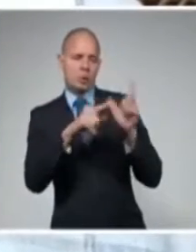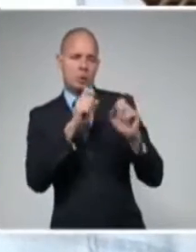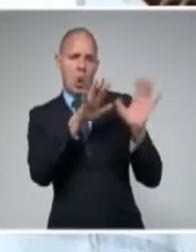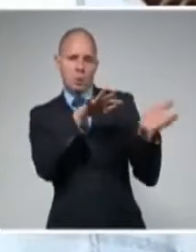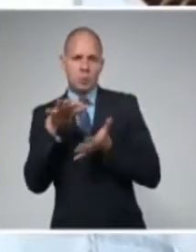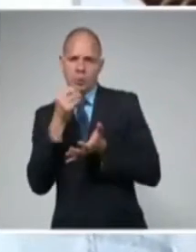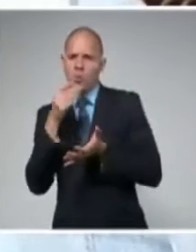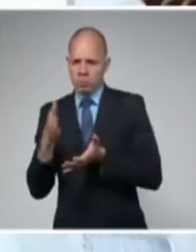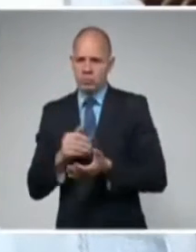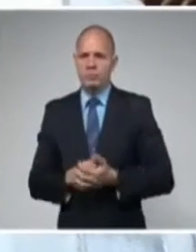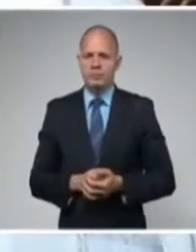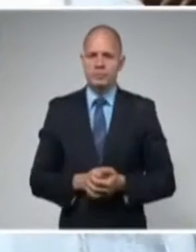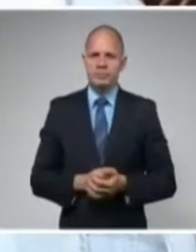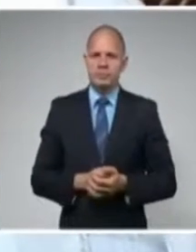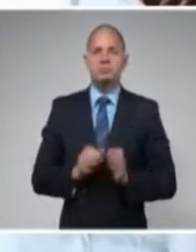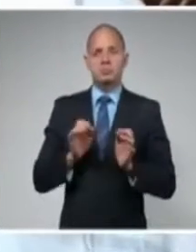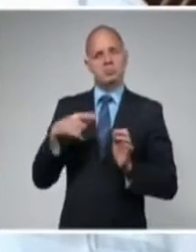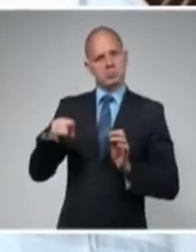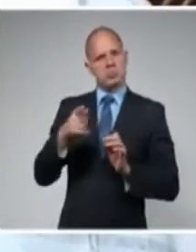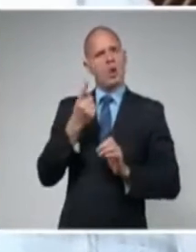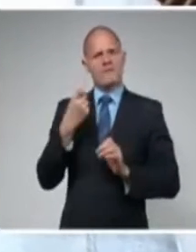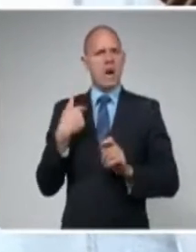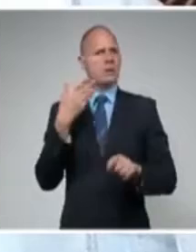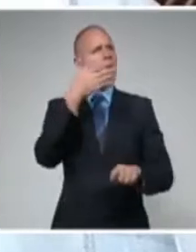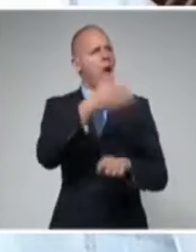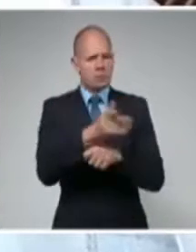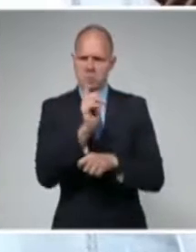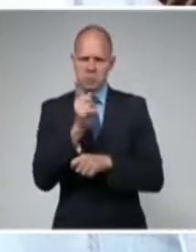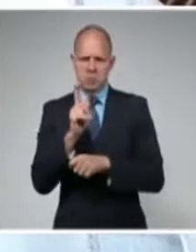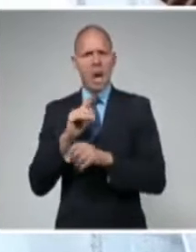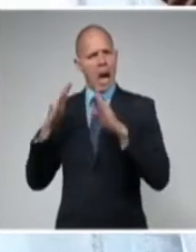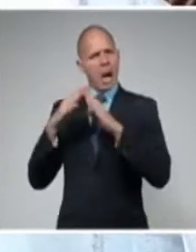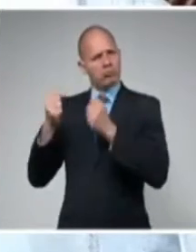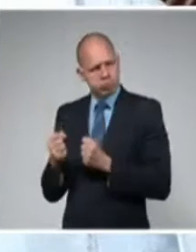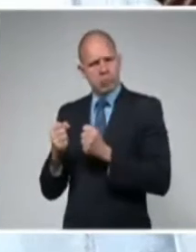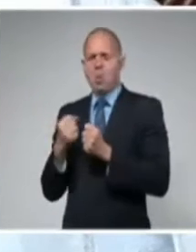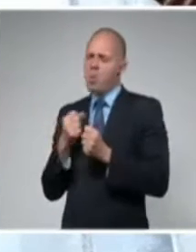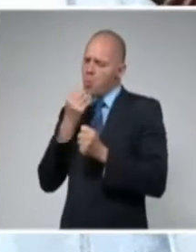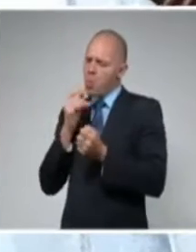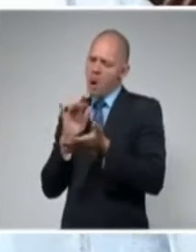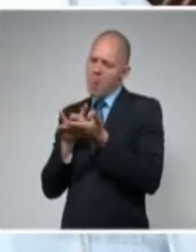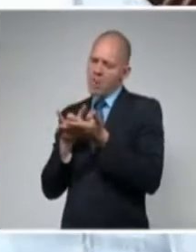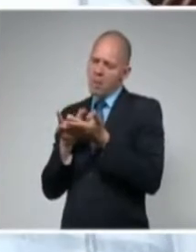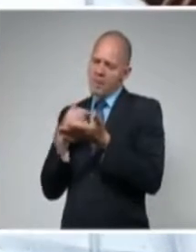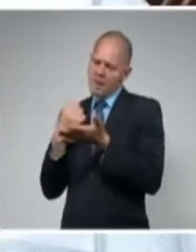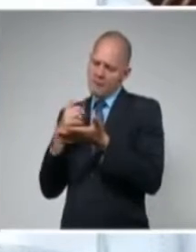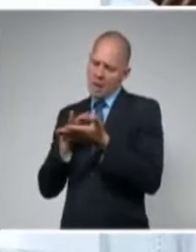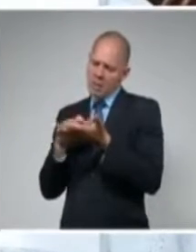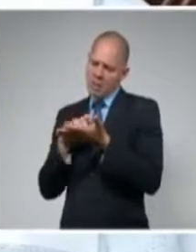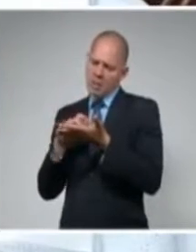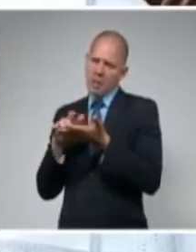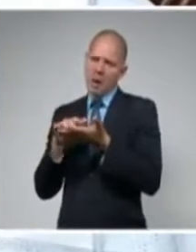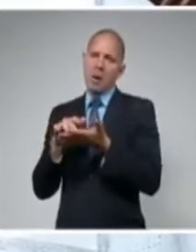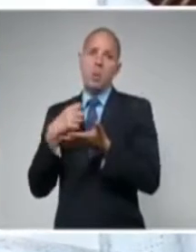DCP, ya que van a poder comprar online las 24 horas. Bueno, si desean pueden venir a nuestro almacén a comprar o nosotros les vamos a poder